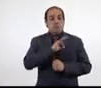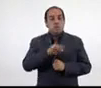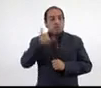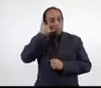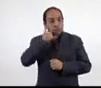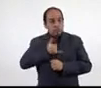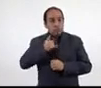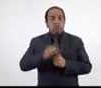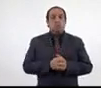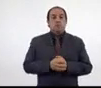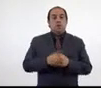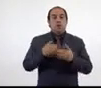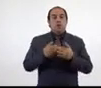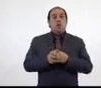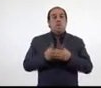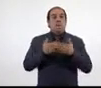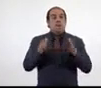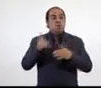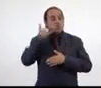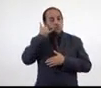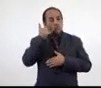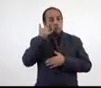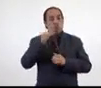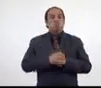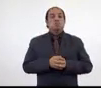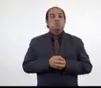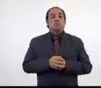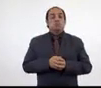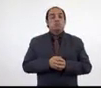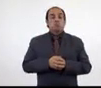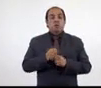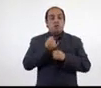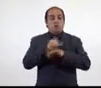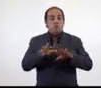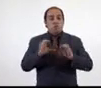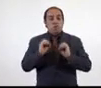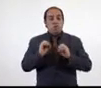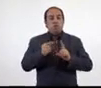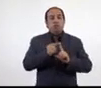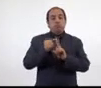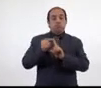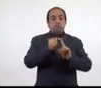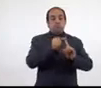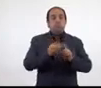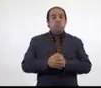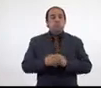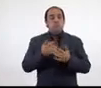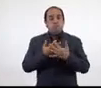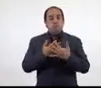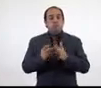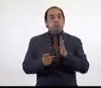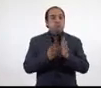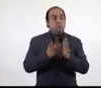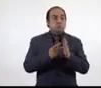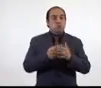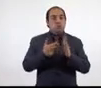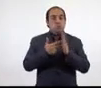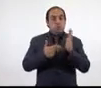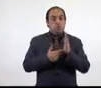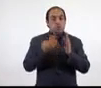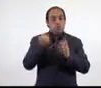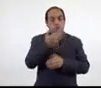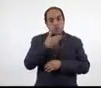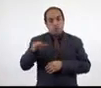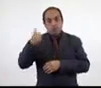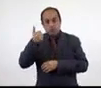hablar, los números están abiertos para cualquier información, generar las canalizaciones y les esperamos, reitero, en un horario corrido de